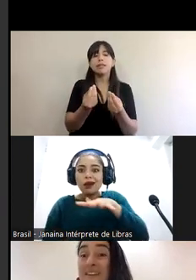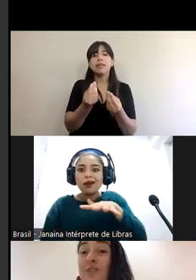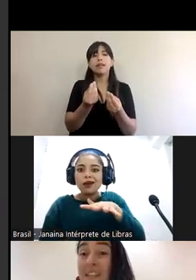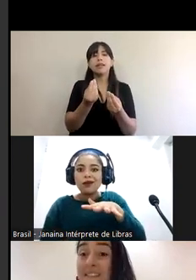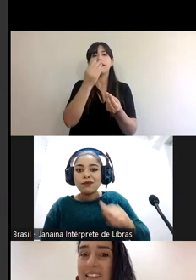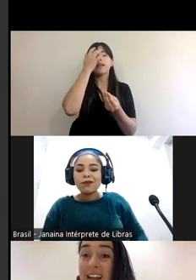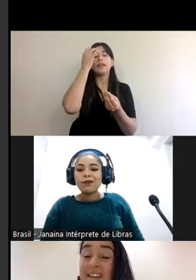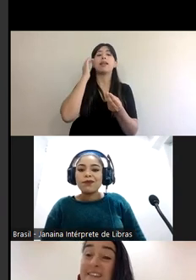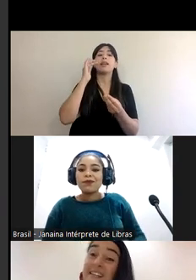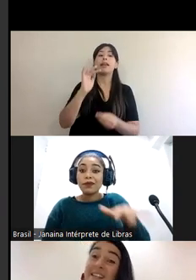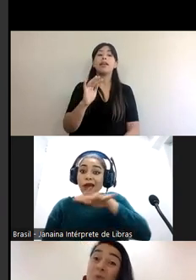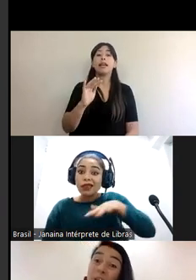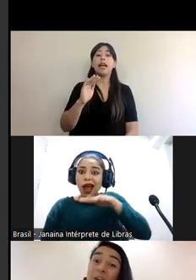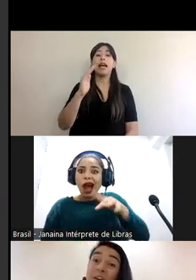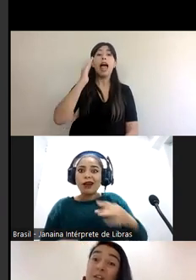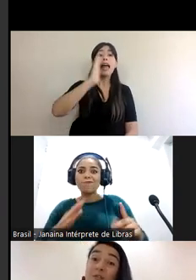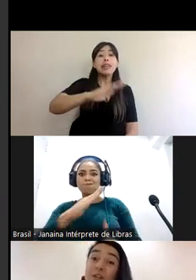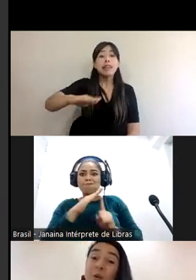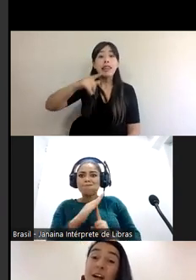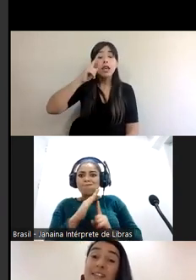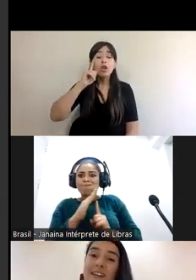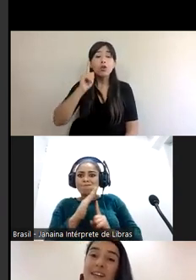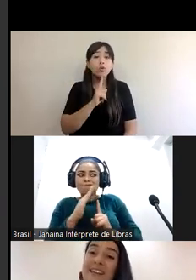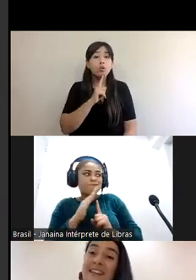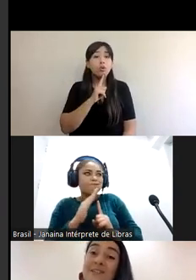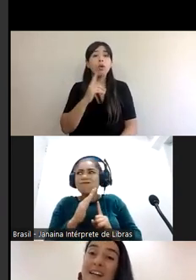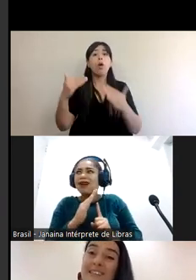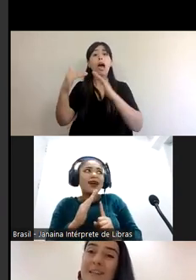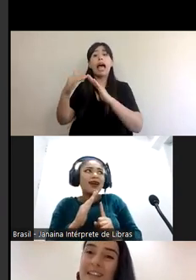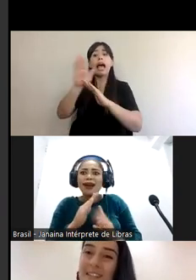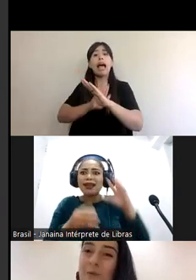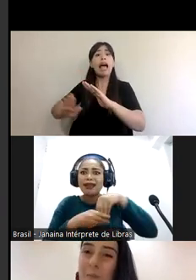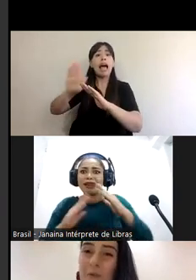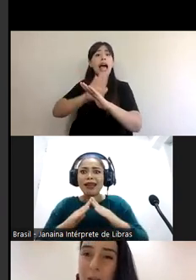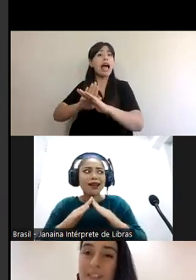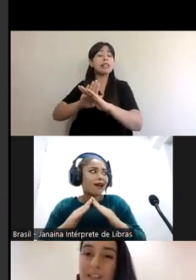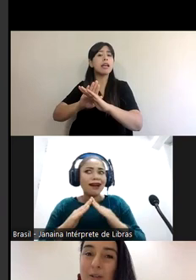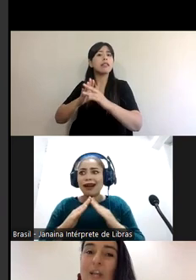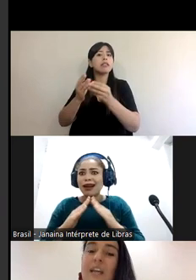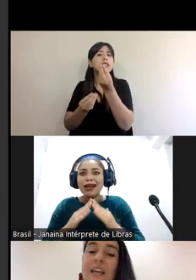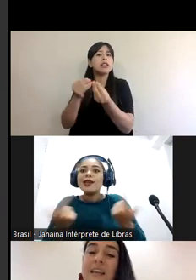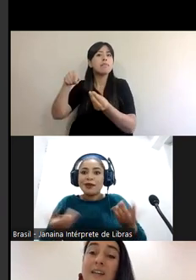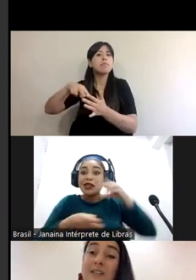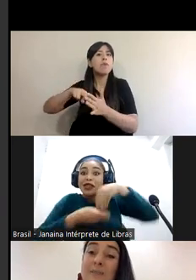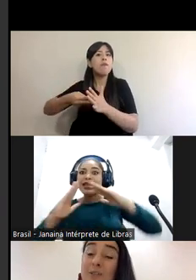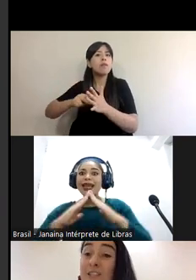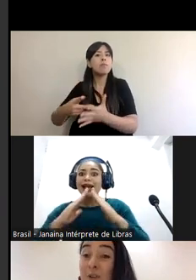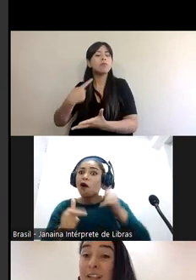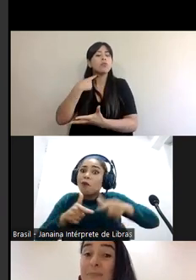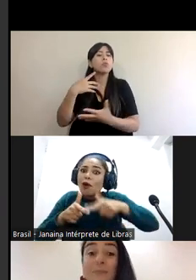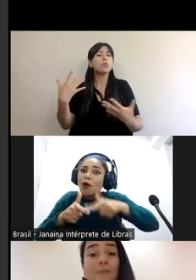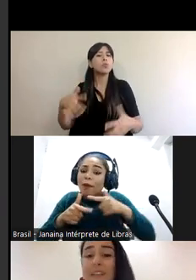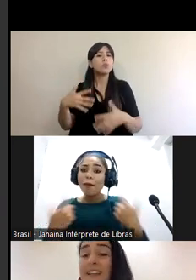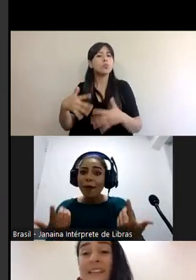de la privación de libertad iban a estar muy resguardados dentro de sus casas, y ahí en sus casas también existe un gran problema, ¿cierto? Que las personas